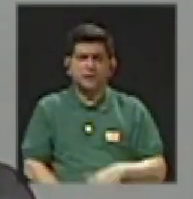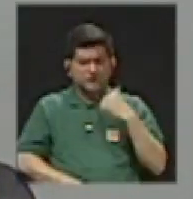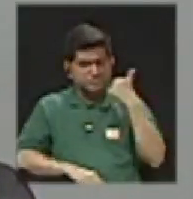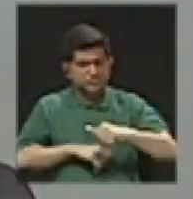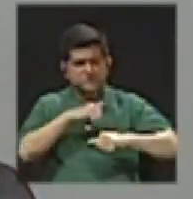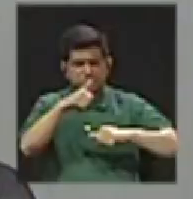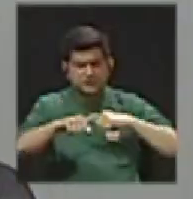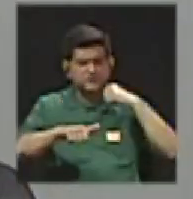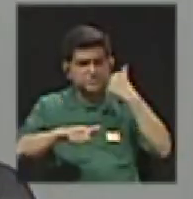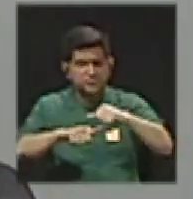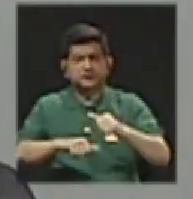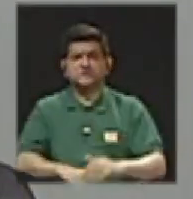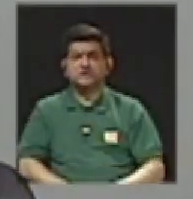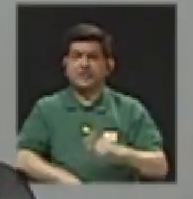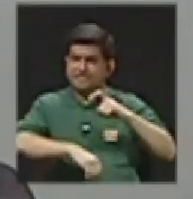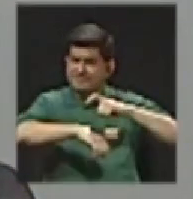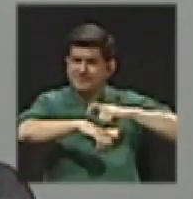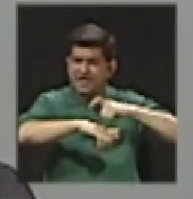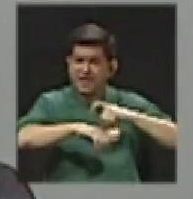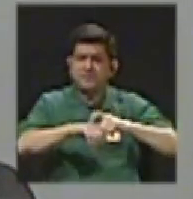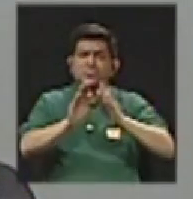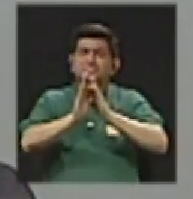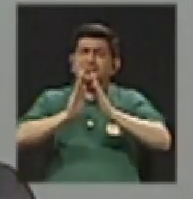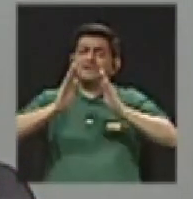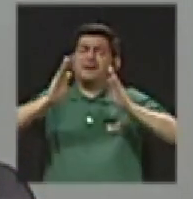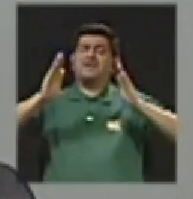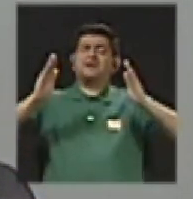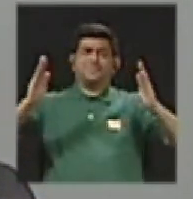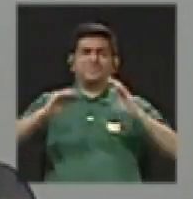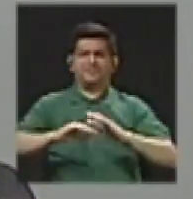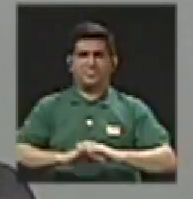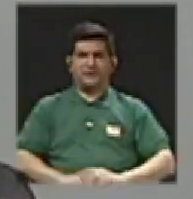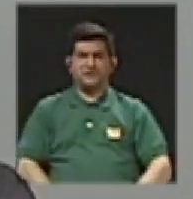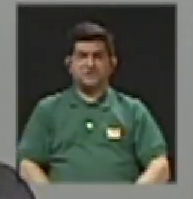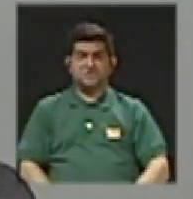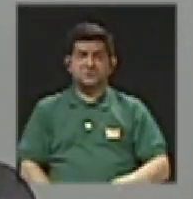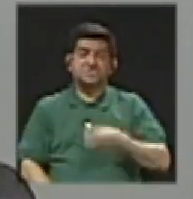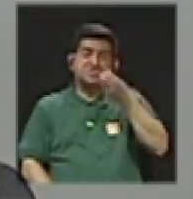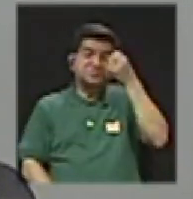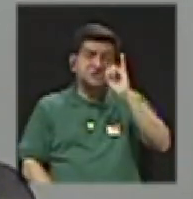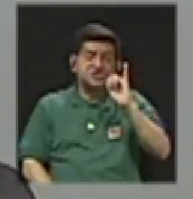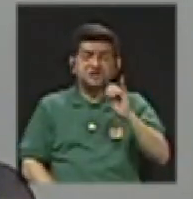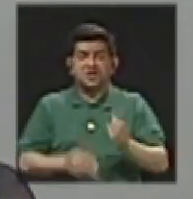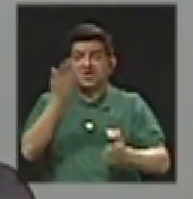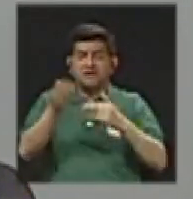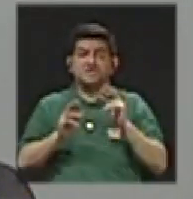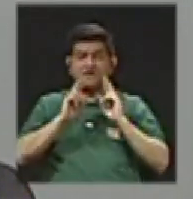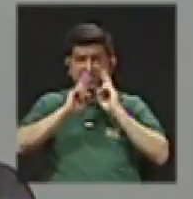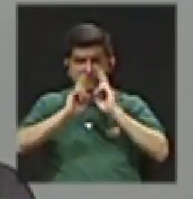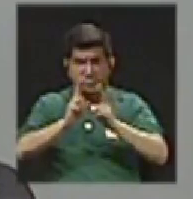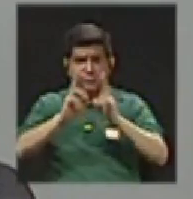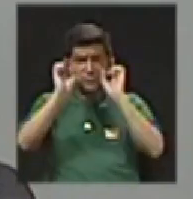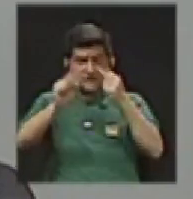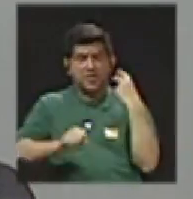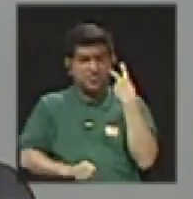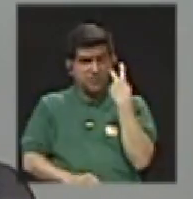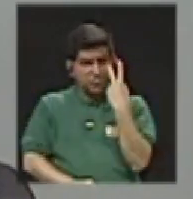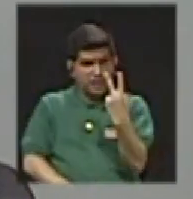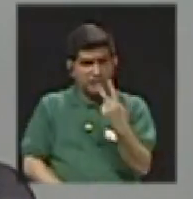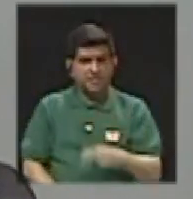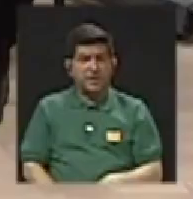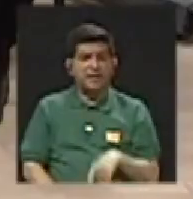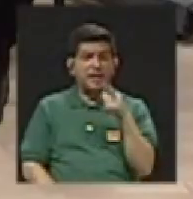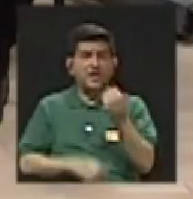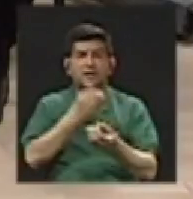esfuerzo, son plazos dilatados, de manera que si por ese resultado se puede ver, lo que hacen